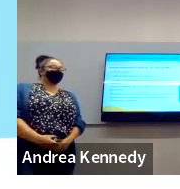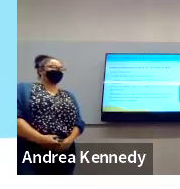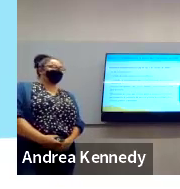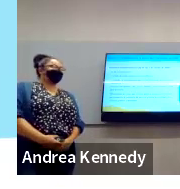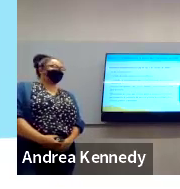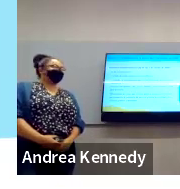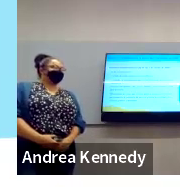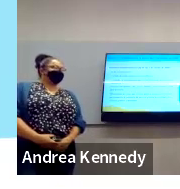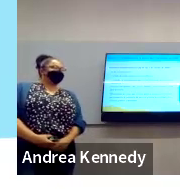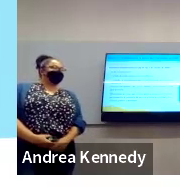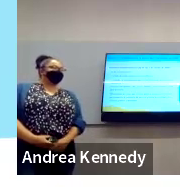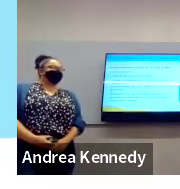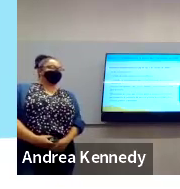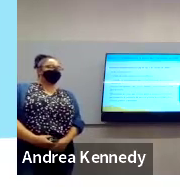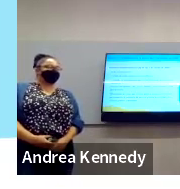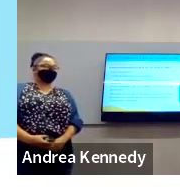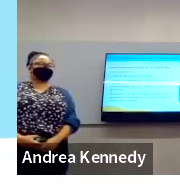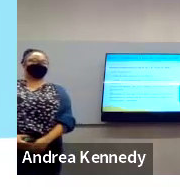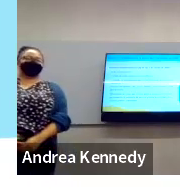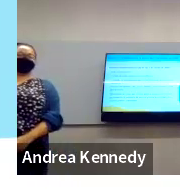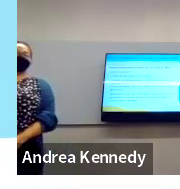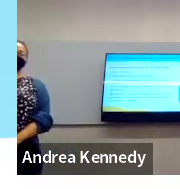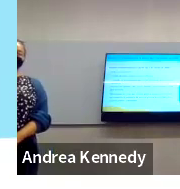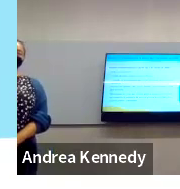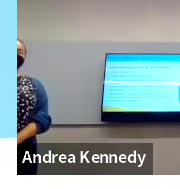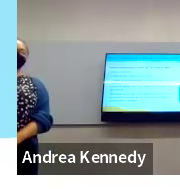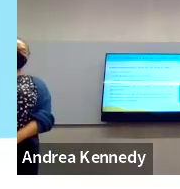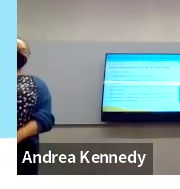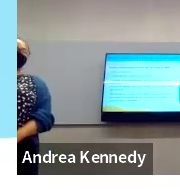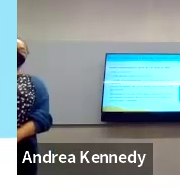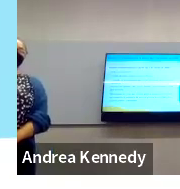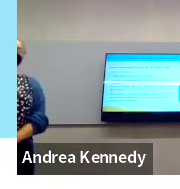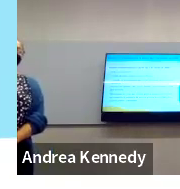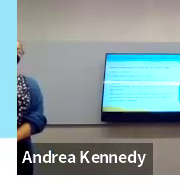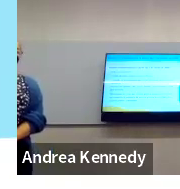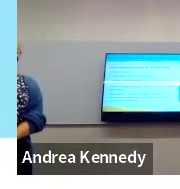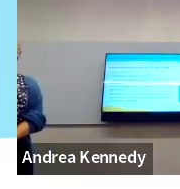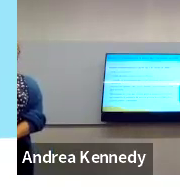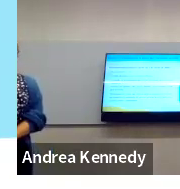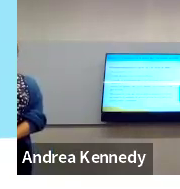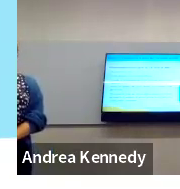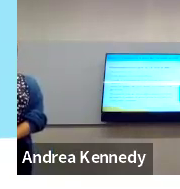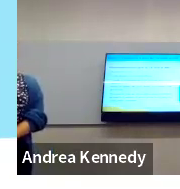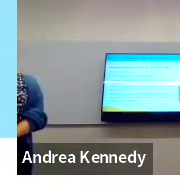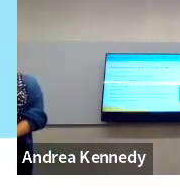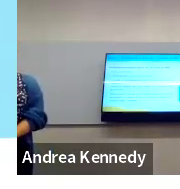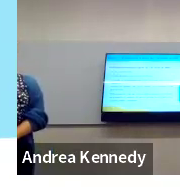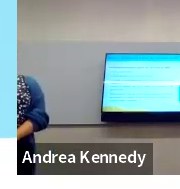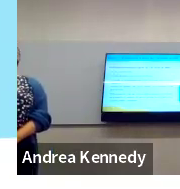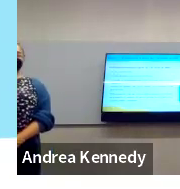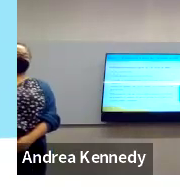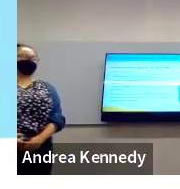Por ejemplo, agua, basura, desaire, estacionamiento, tarifa por los